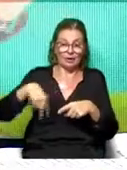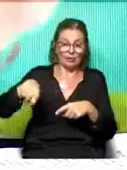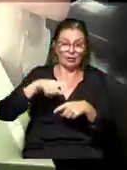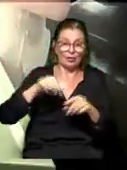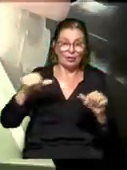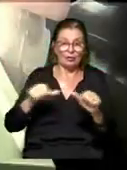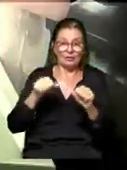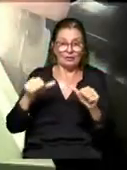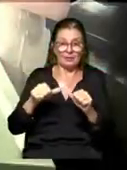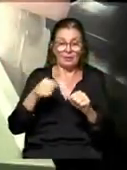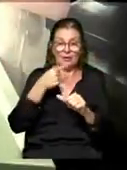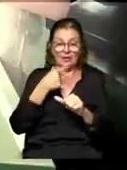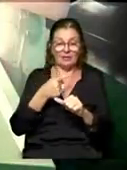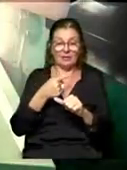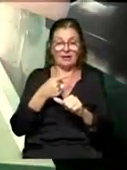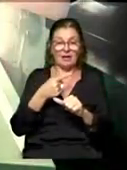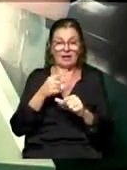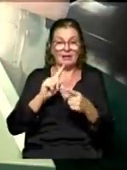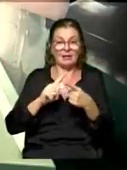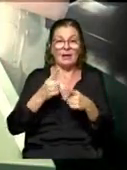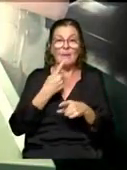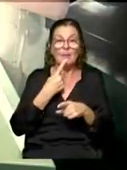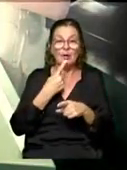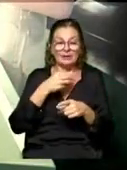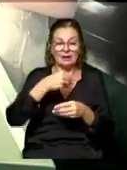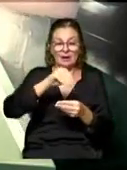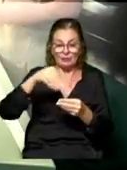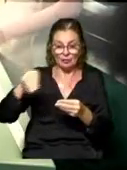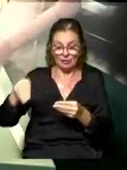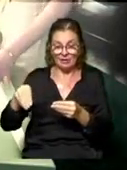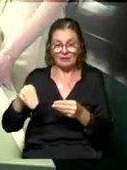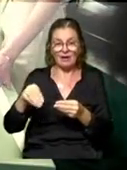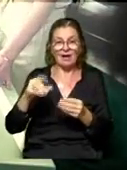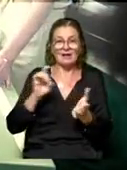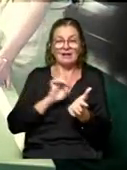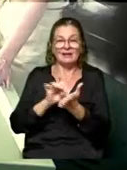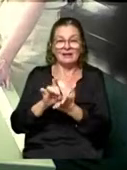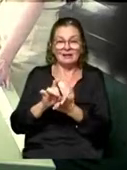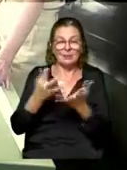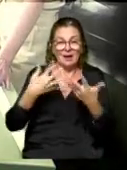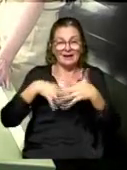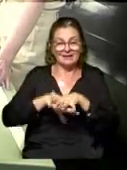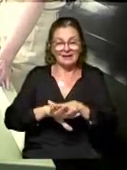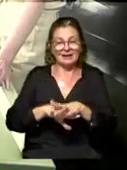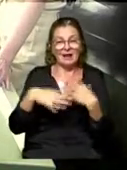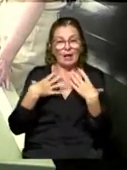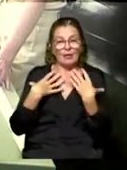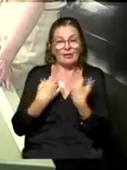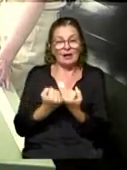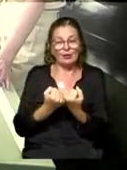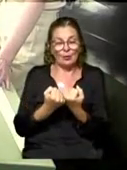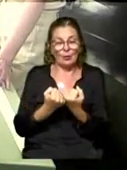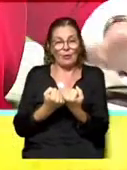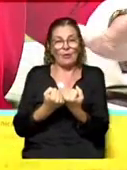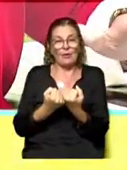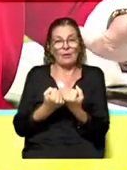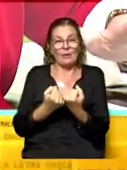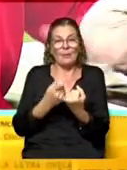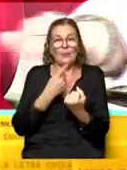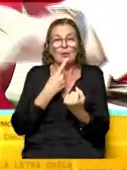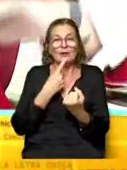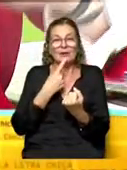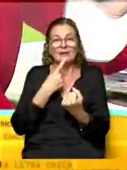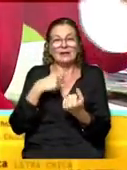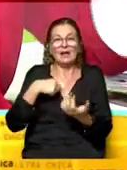hicimos, como decía Mauricio, de políticas redistributivas, Sistema Nacional Integrado de Salud, puestas en política de